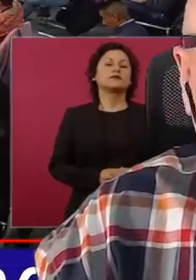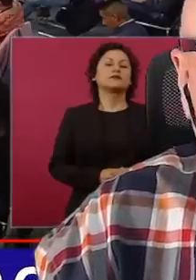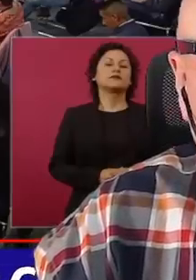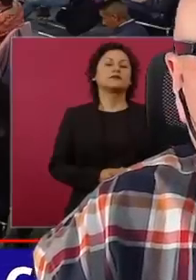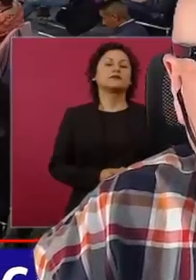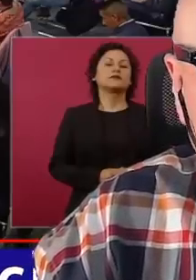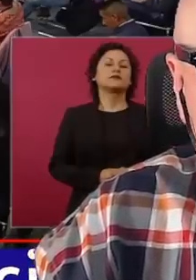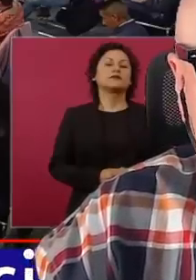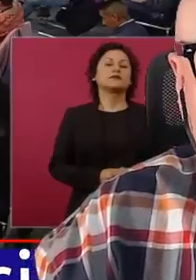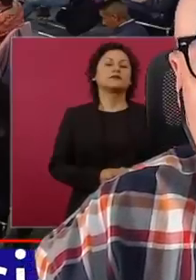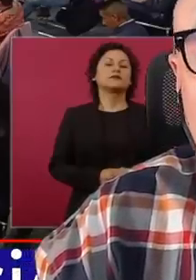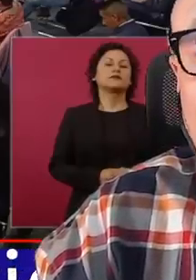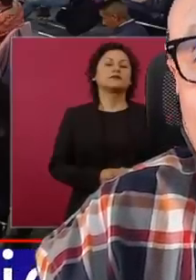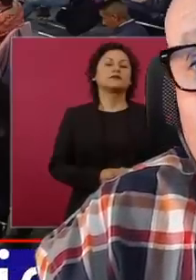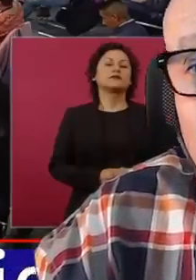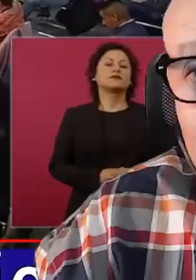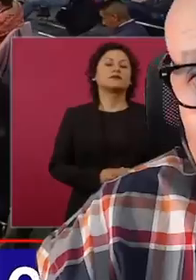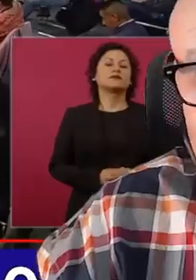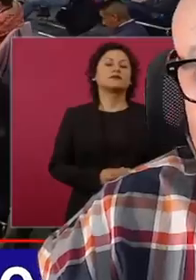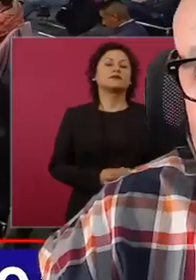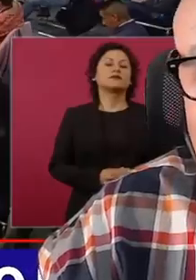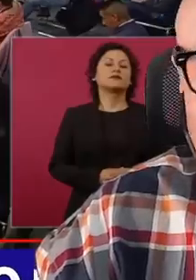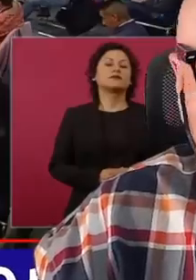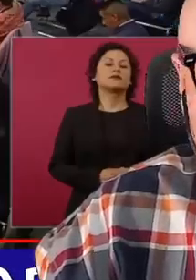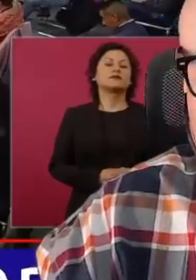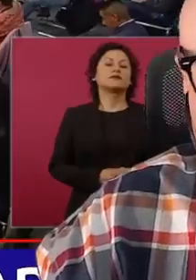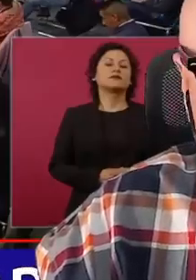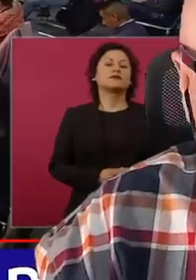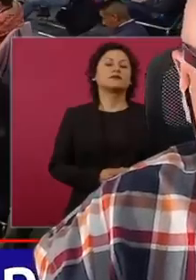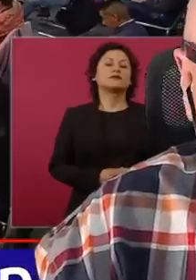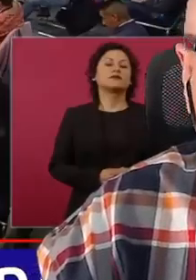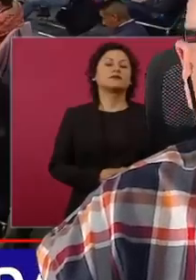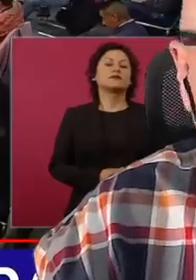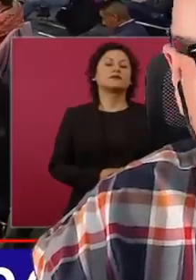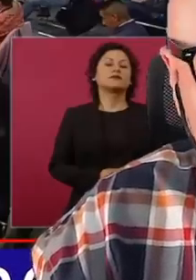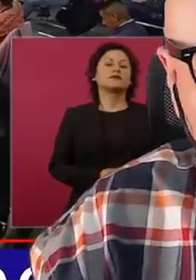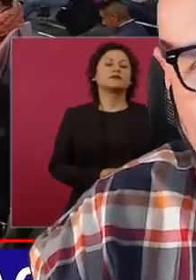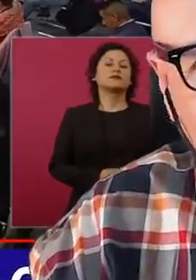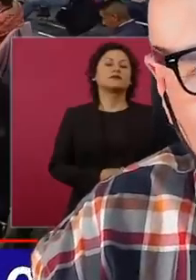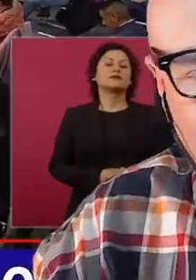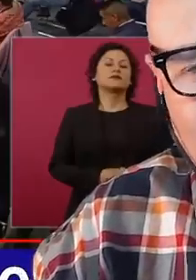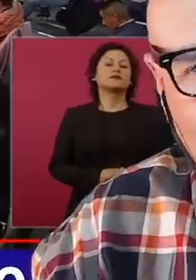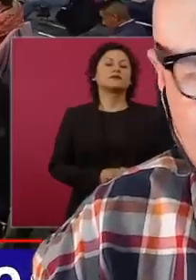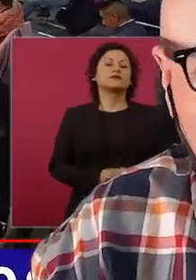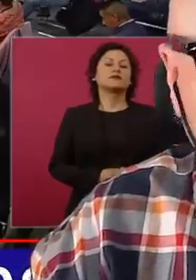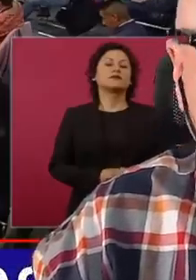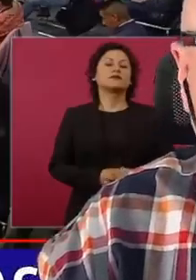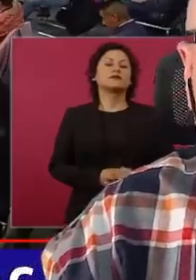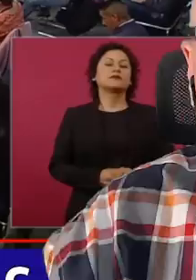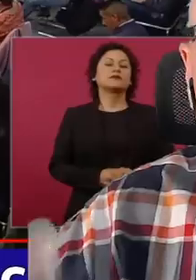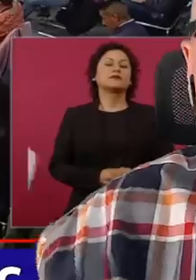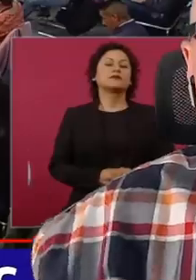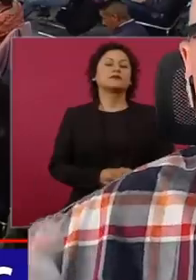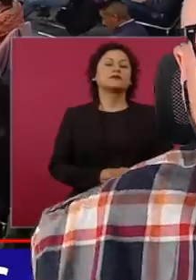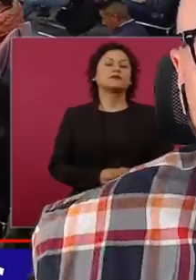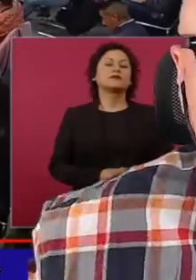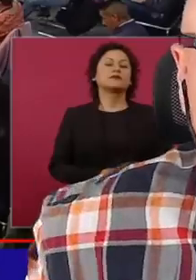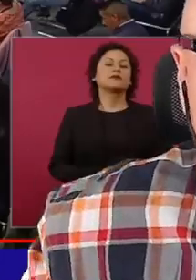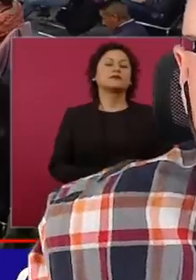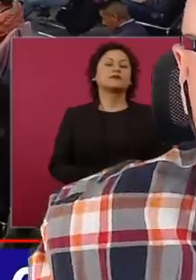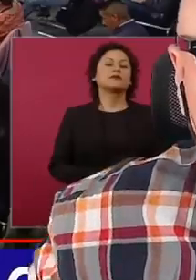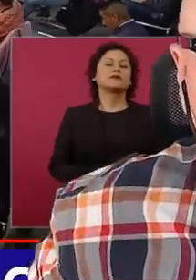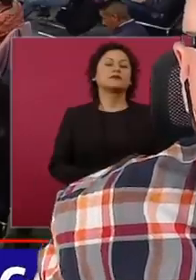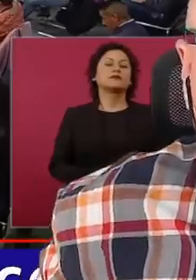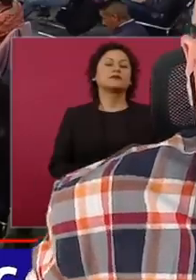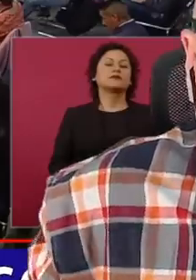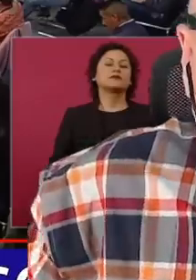de que los padres ya les prohíben a los hijos hablar quechua o aymara o ashánica o shipibo o cualquier otra lengua,